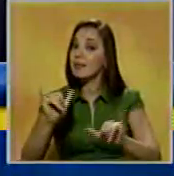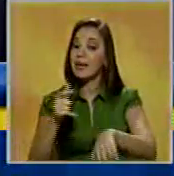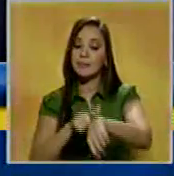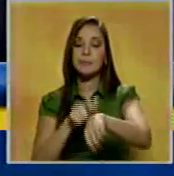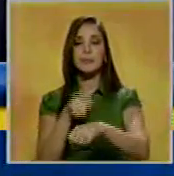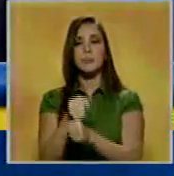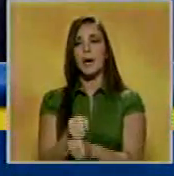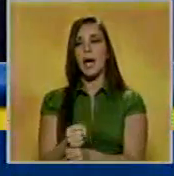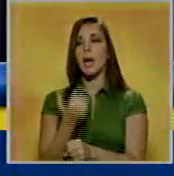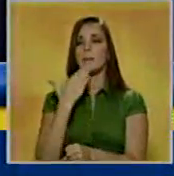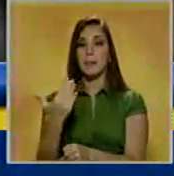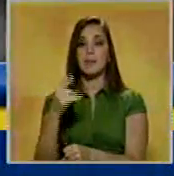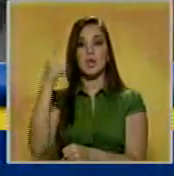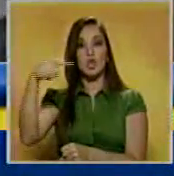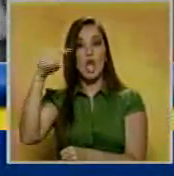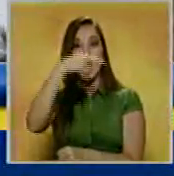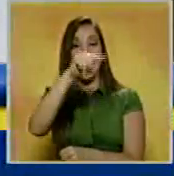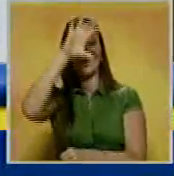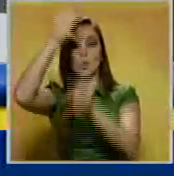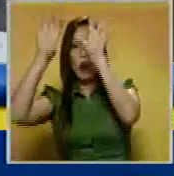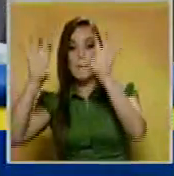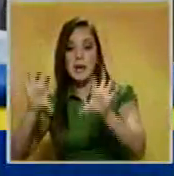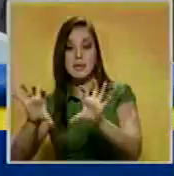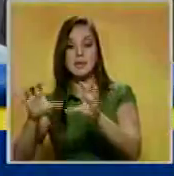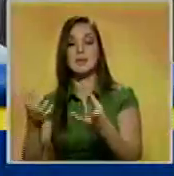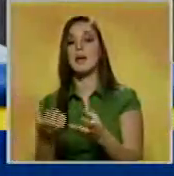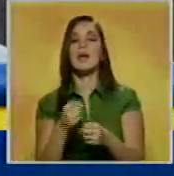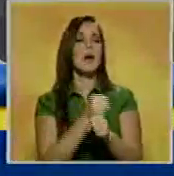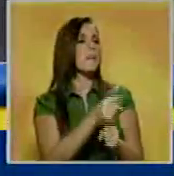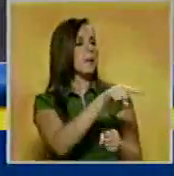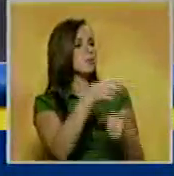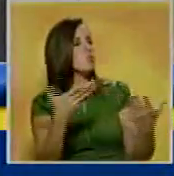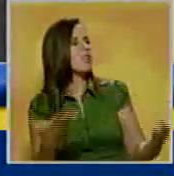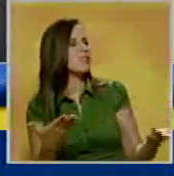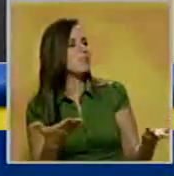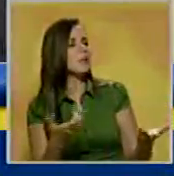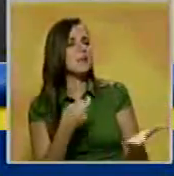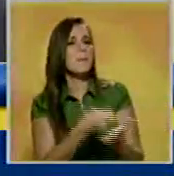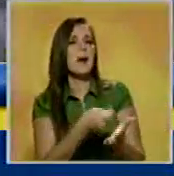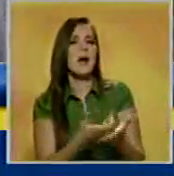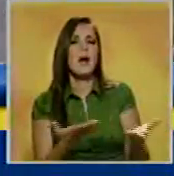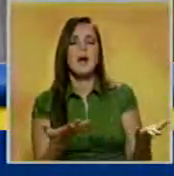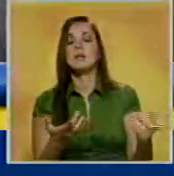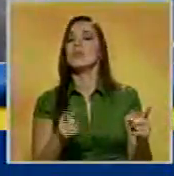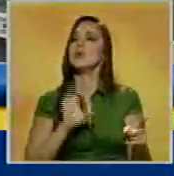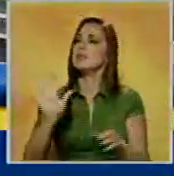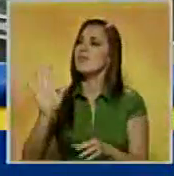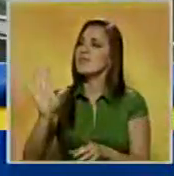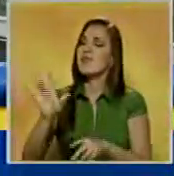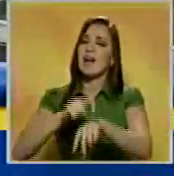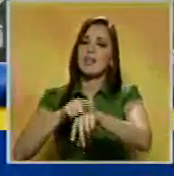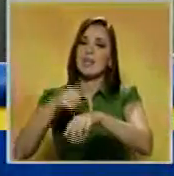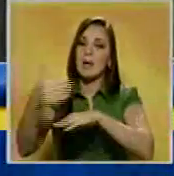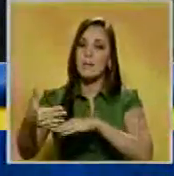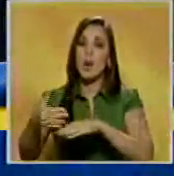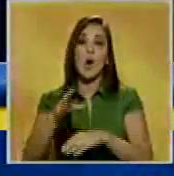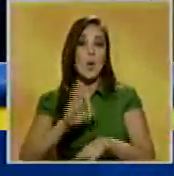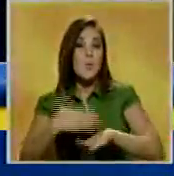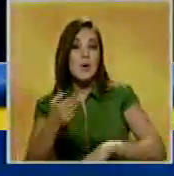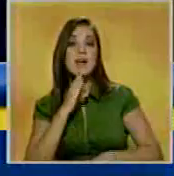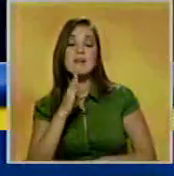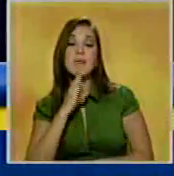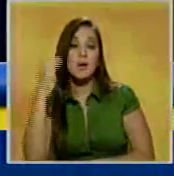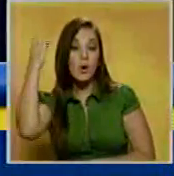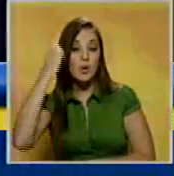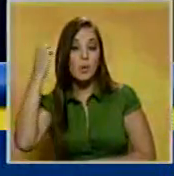pasado 6 de julio y que recoge las mismas restricciones la medida fue impuesta después de que el Banco Central europeo decidiera mantener